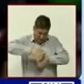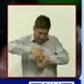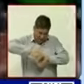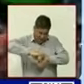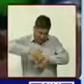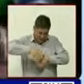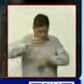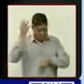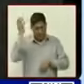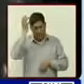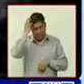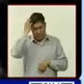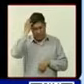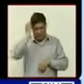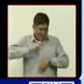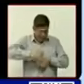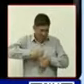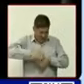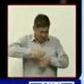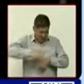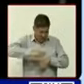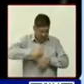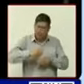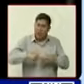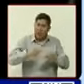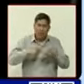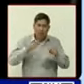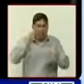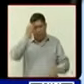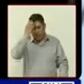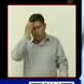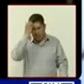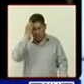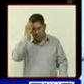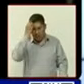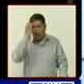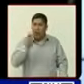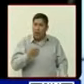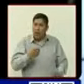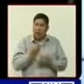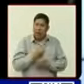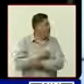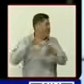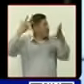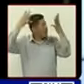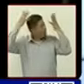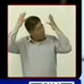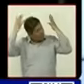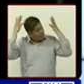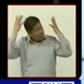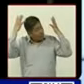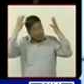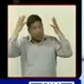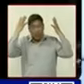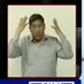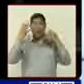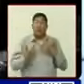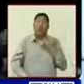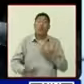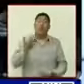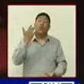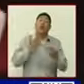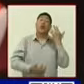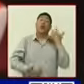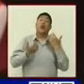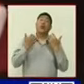No apretaba, pero seguía el paso de gas. Y así pasó todo en un lado. ¿El fuego se expandió rápidamente